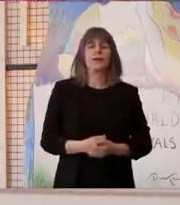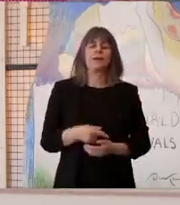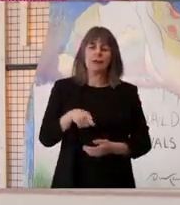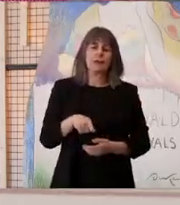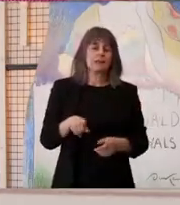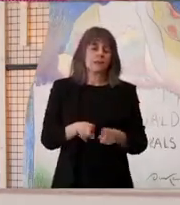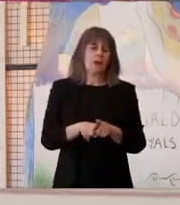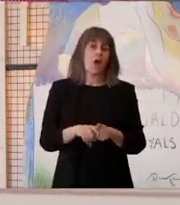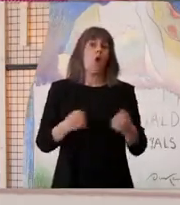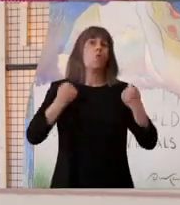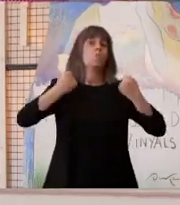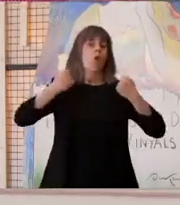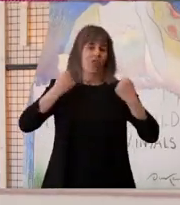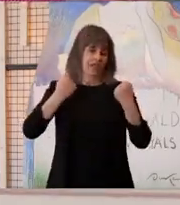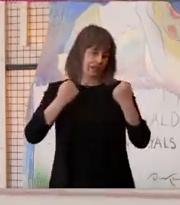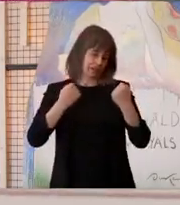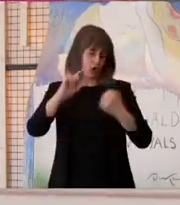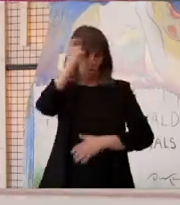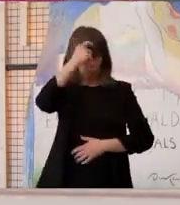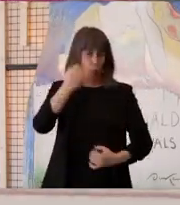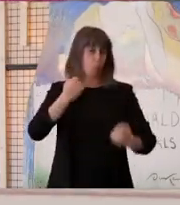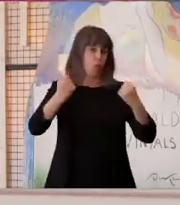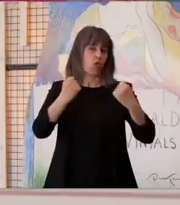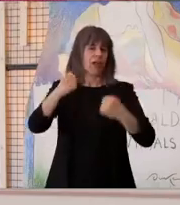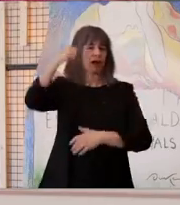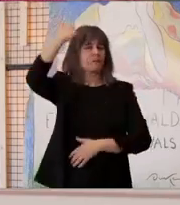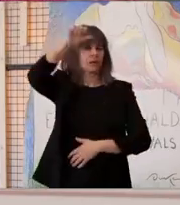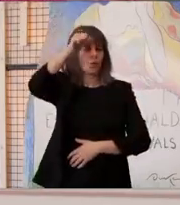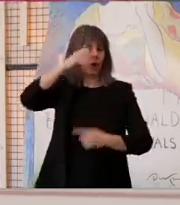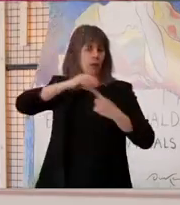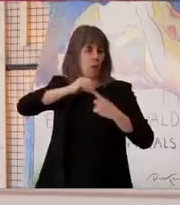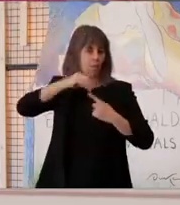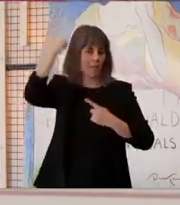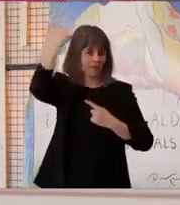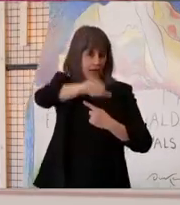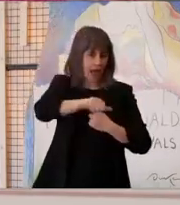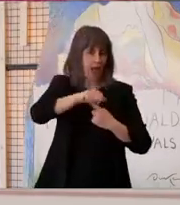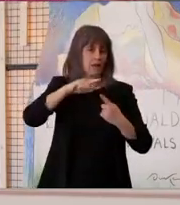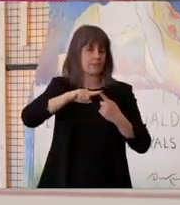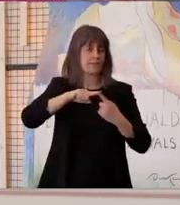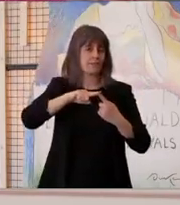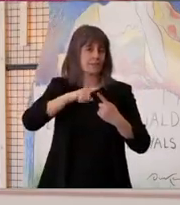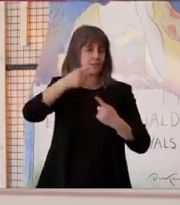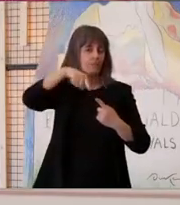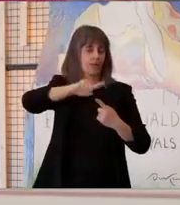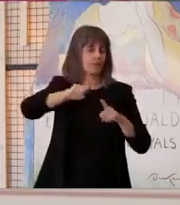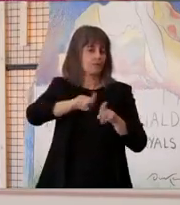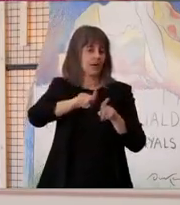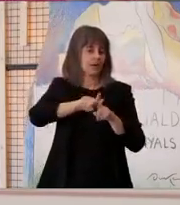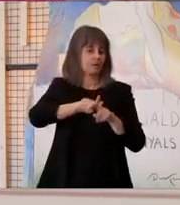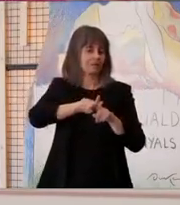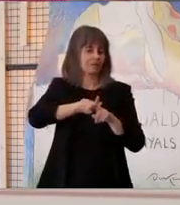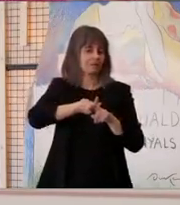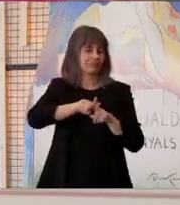con mayúsculas el poder masculino el poder patriarcal Ha logrado que una parte